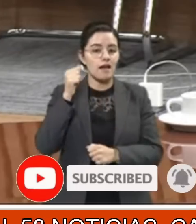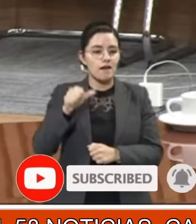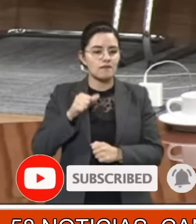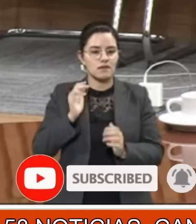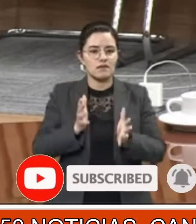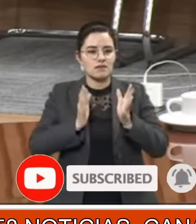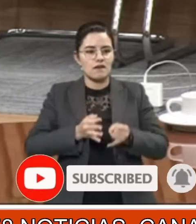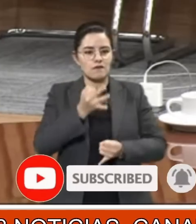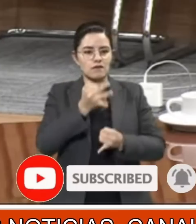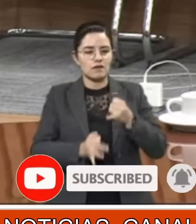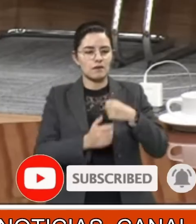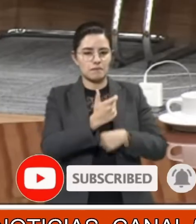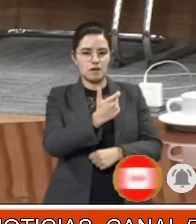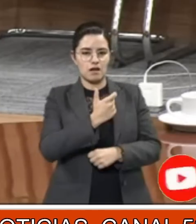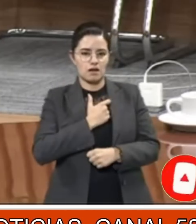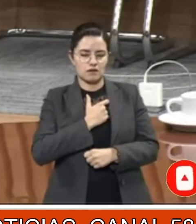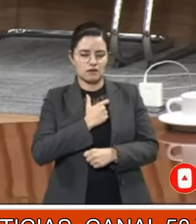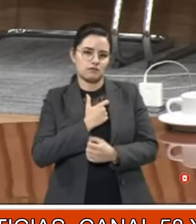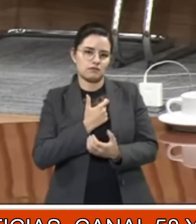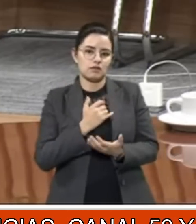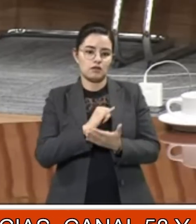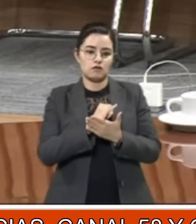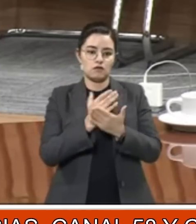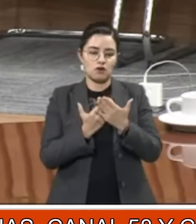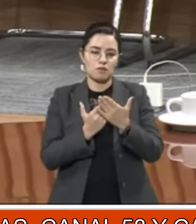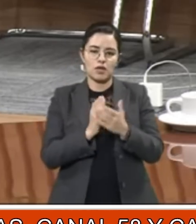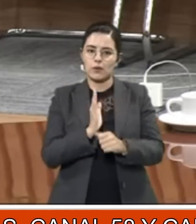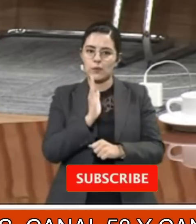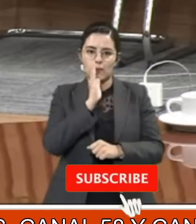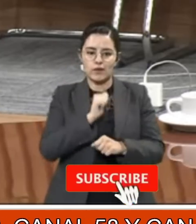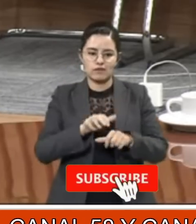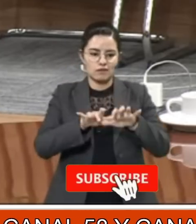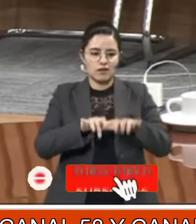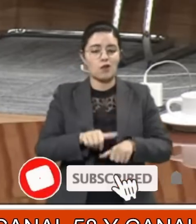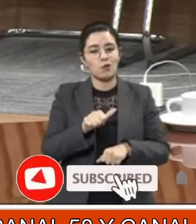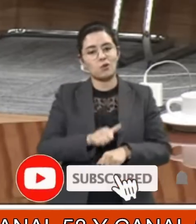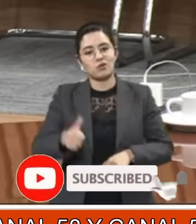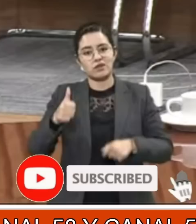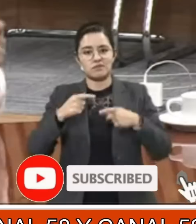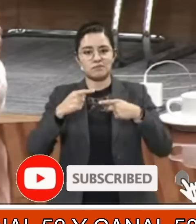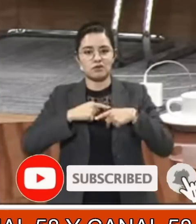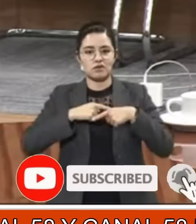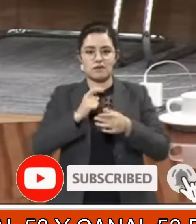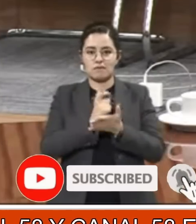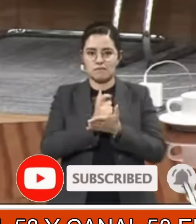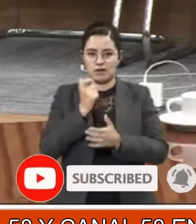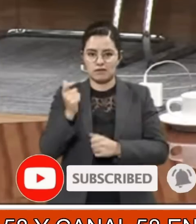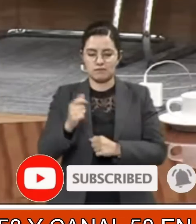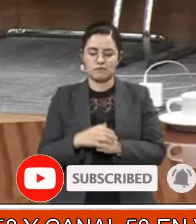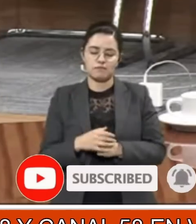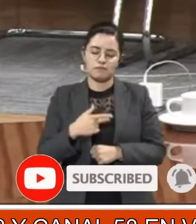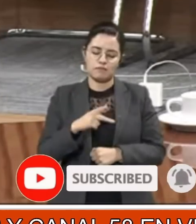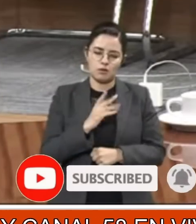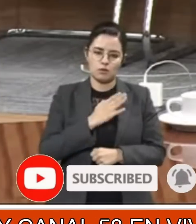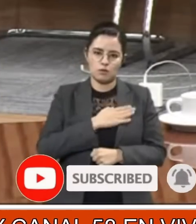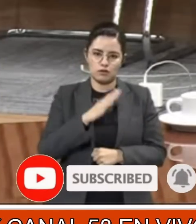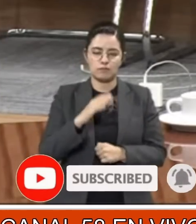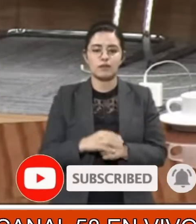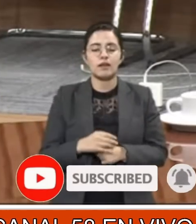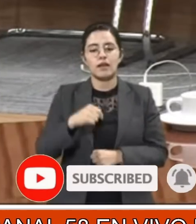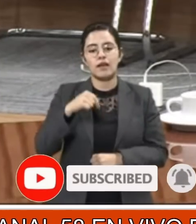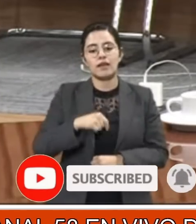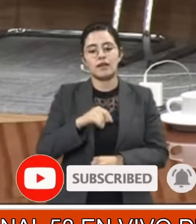se pagó más de 5 millones de pesos, pese a que la presidencia del Consejo General cuenta con bastantes asesores, que